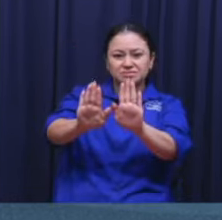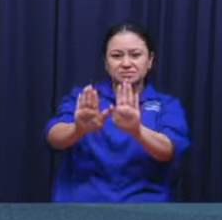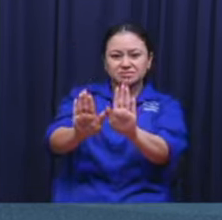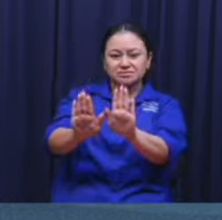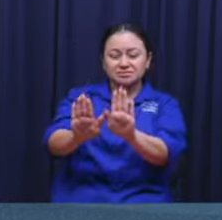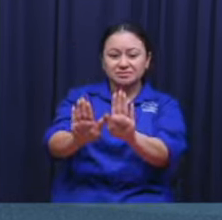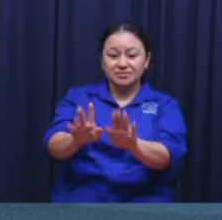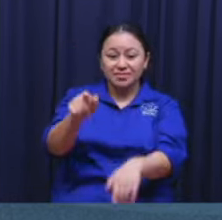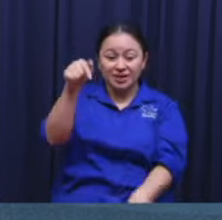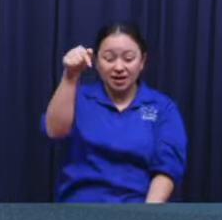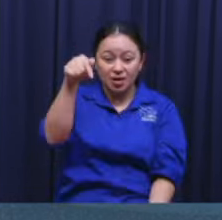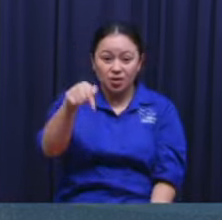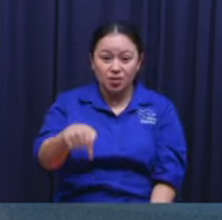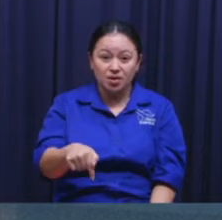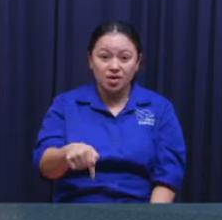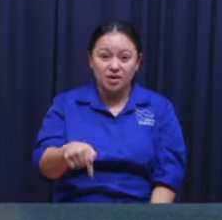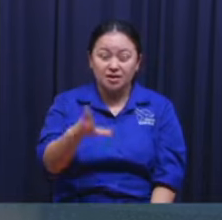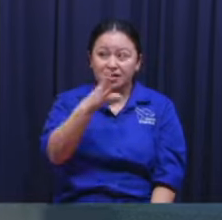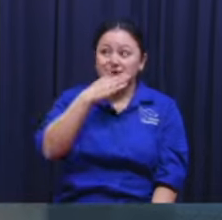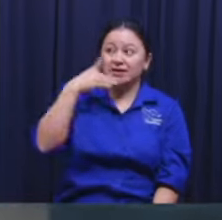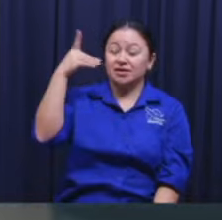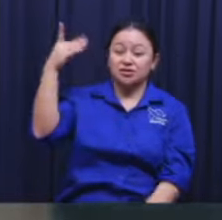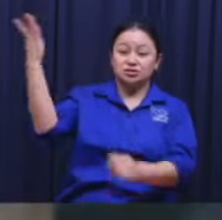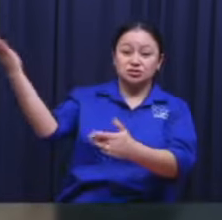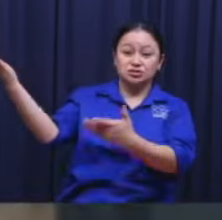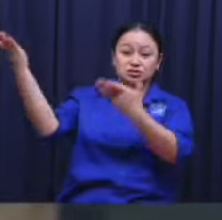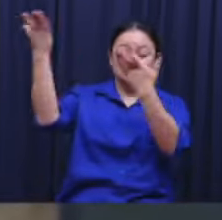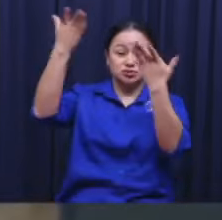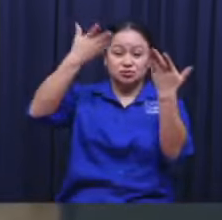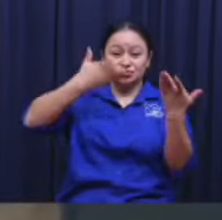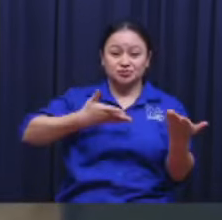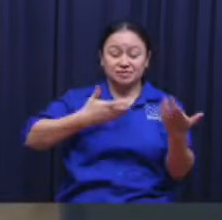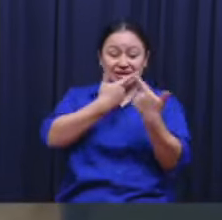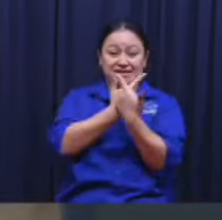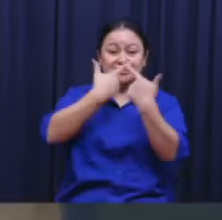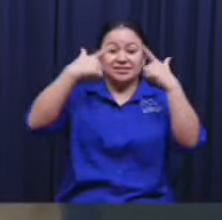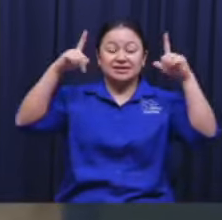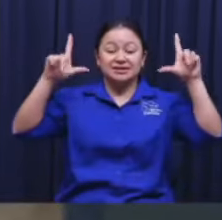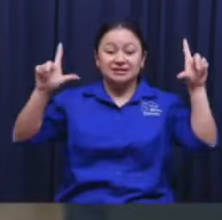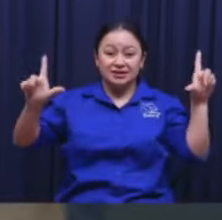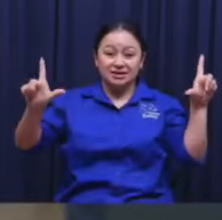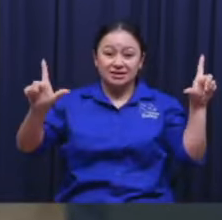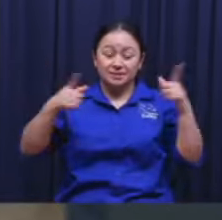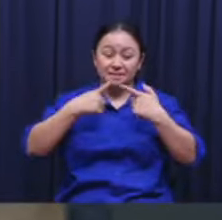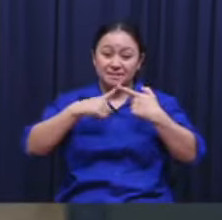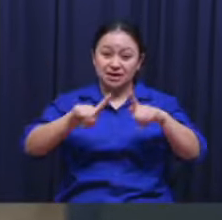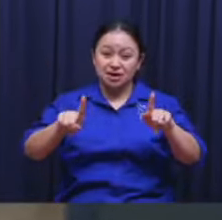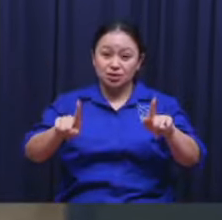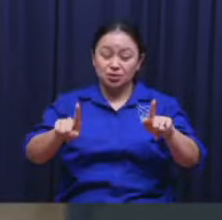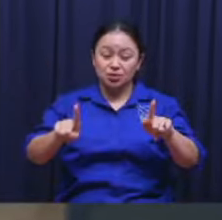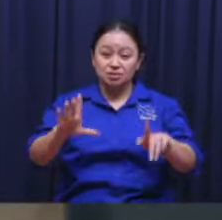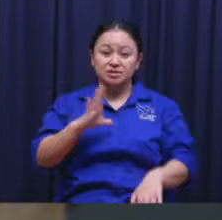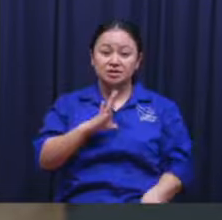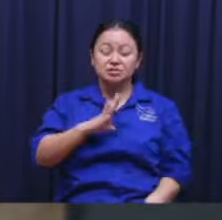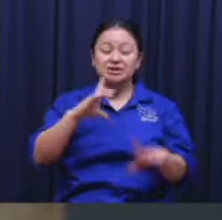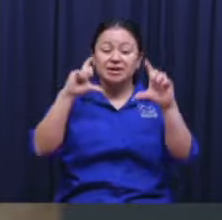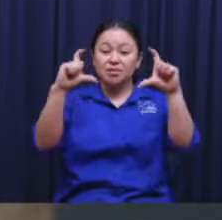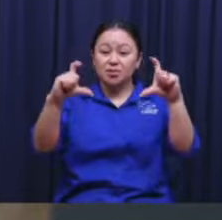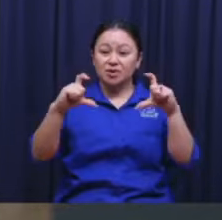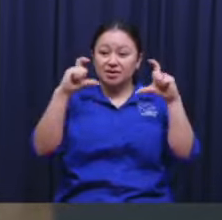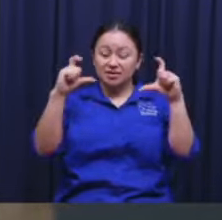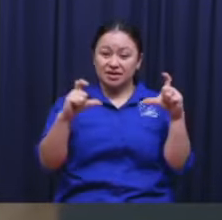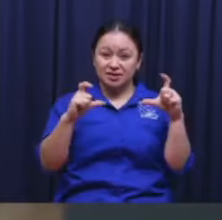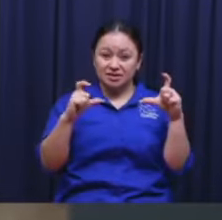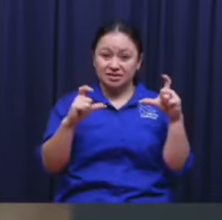Entonces ahora resulta que ya Dios nos dio una libertad, pero tenemos que cuidar y miremos